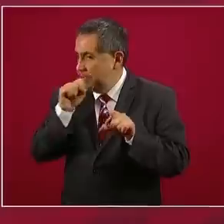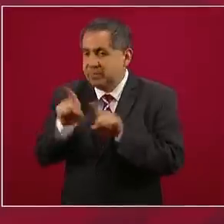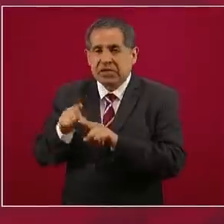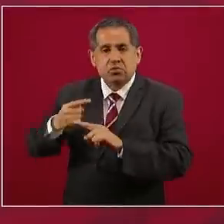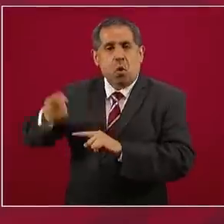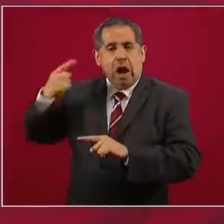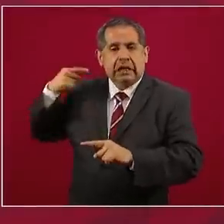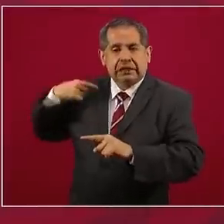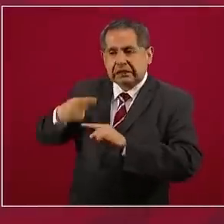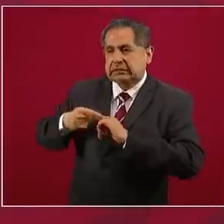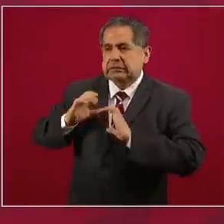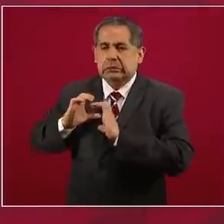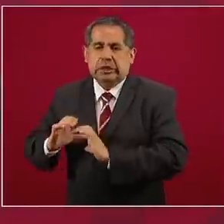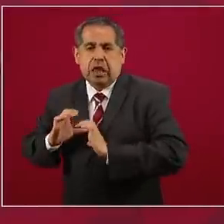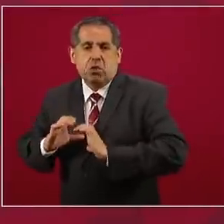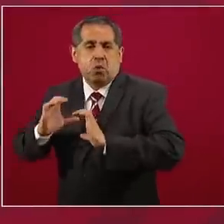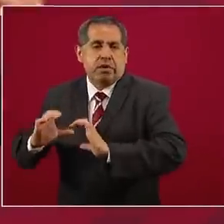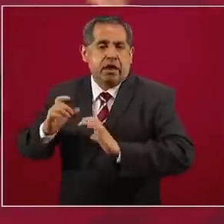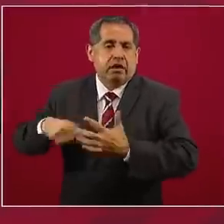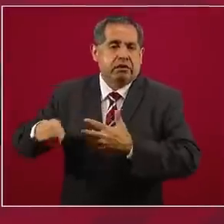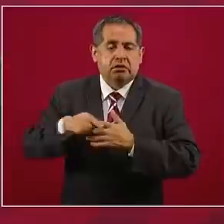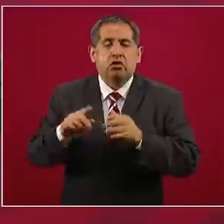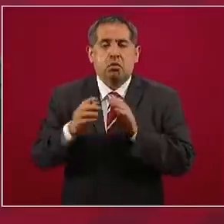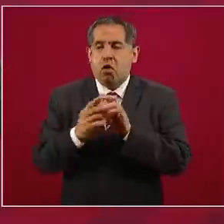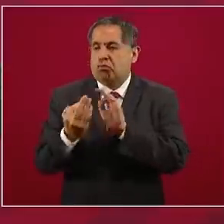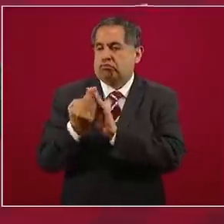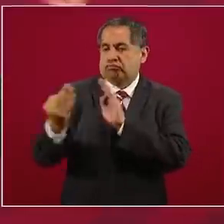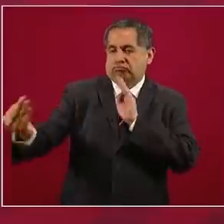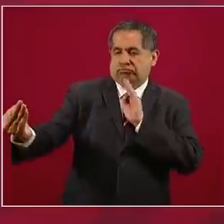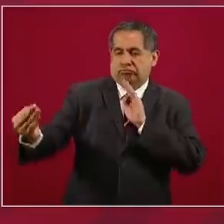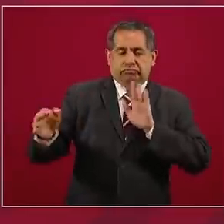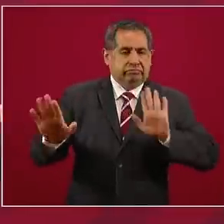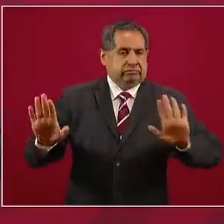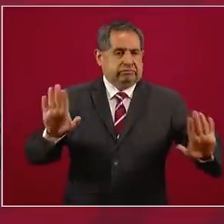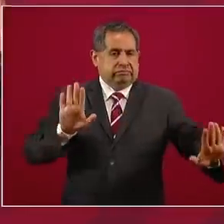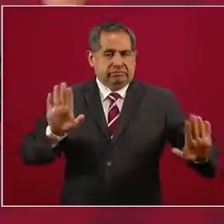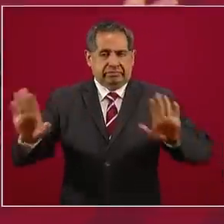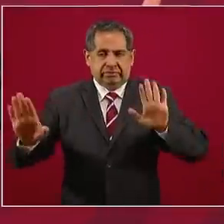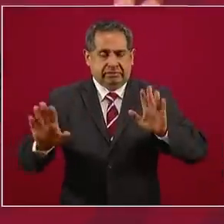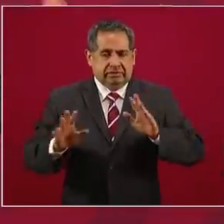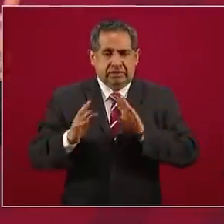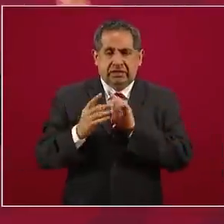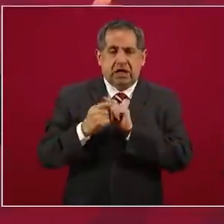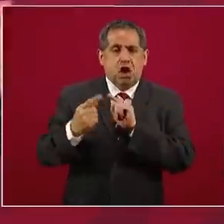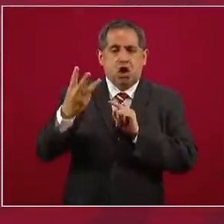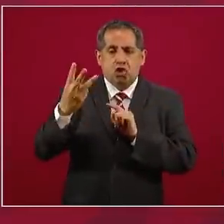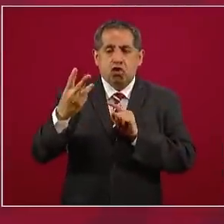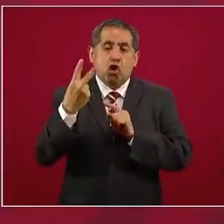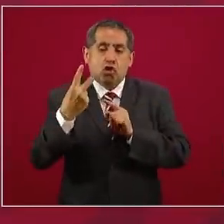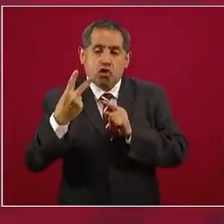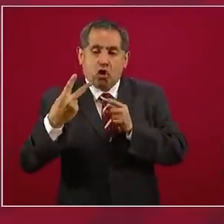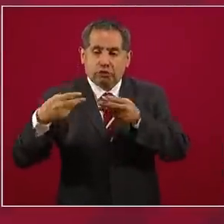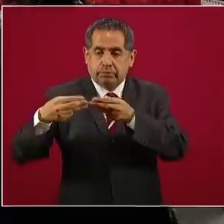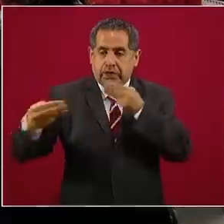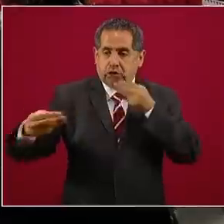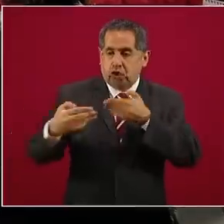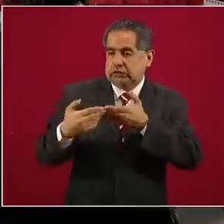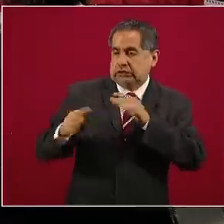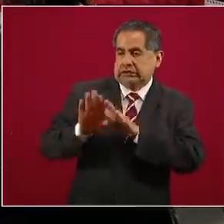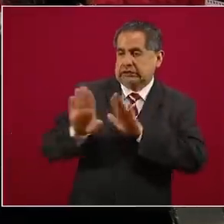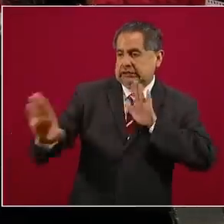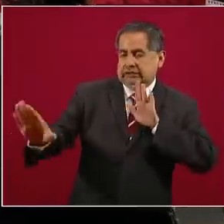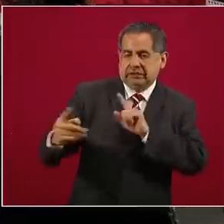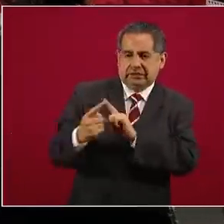salud pública y tienen que ver con mantener la sana distancia en lo individual, estar a 2 metros promedio de cada